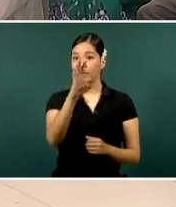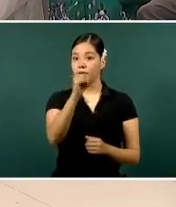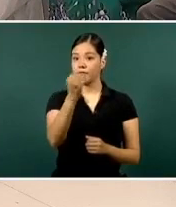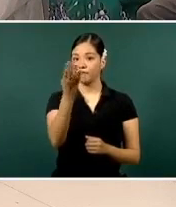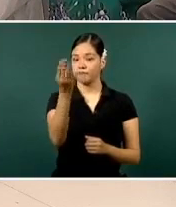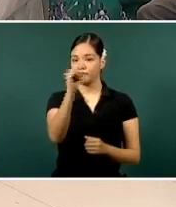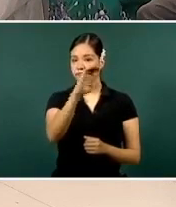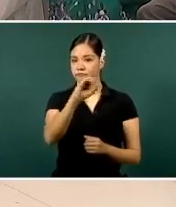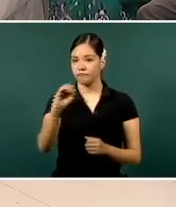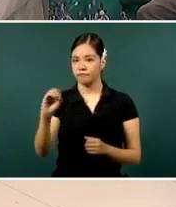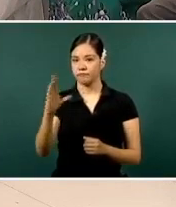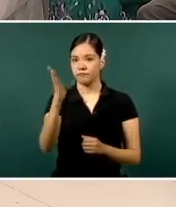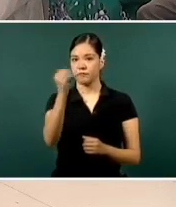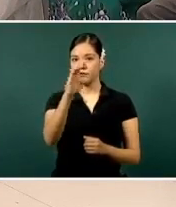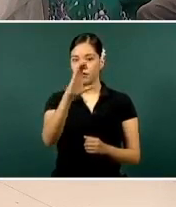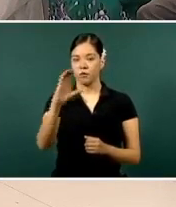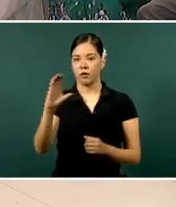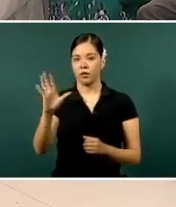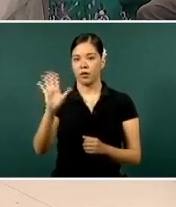no están recibiendo como antes